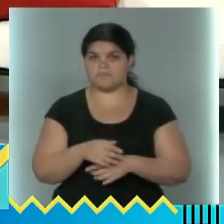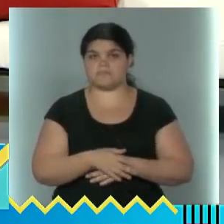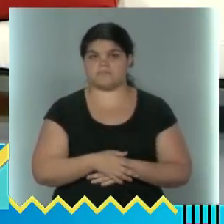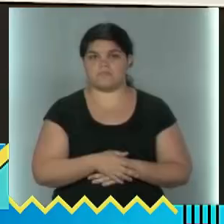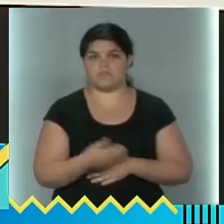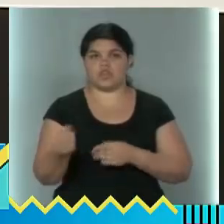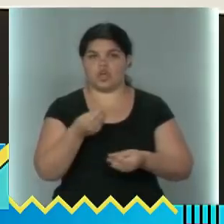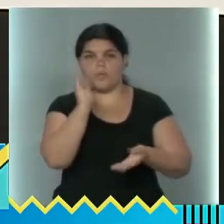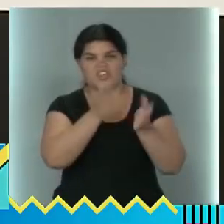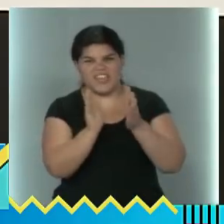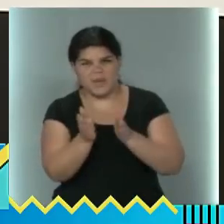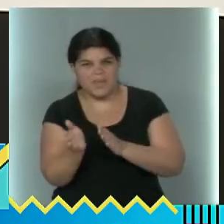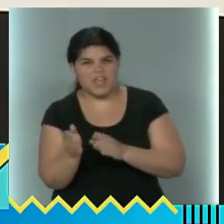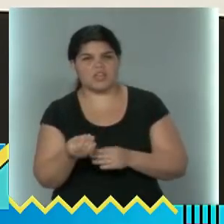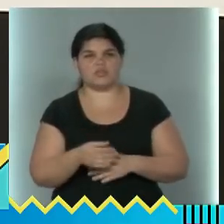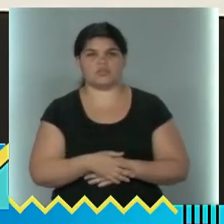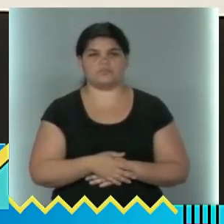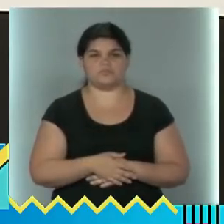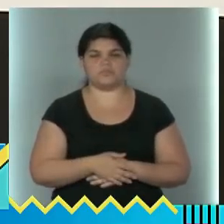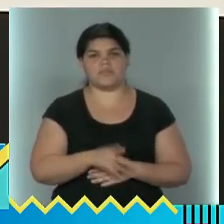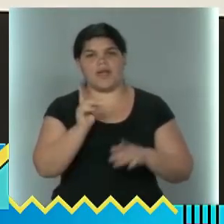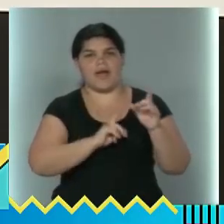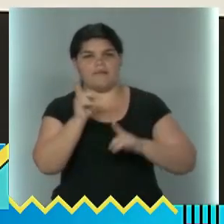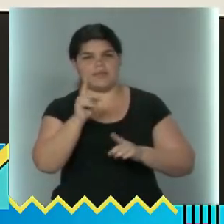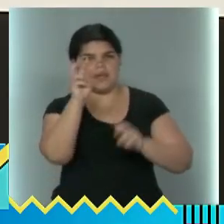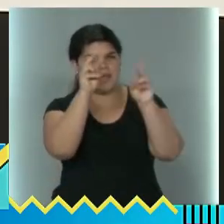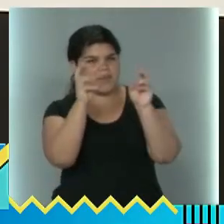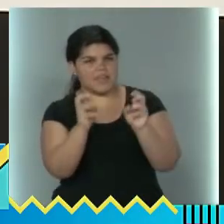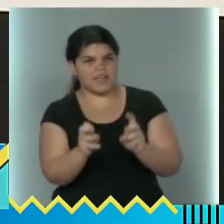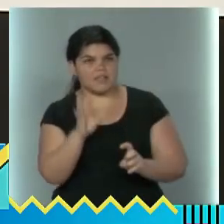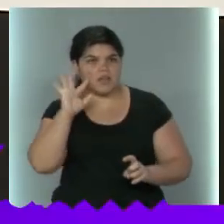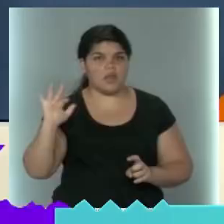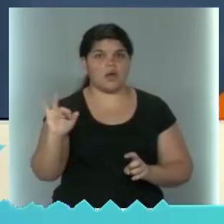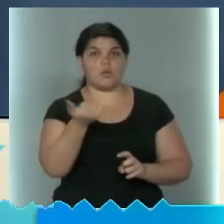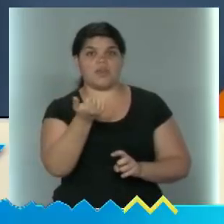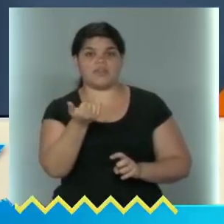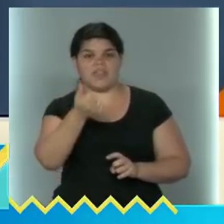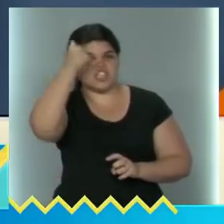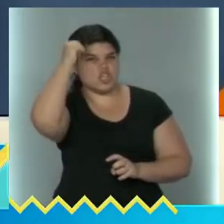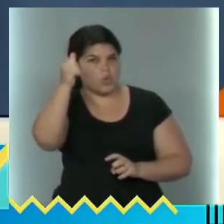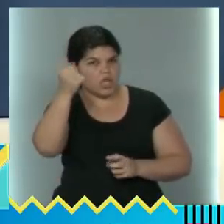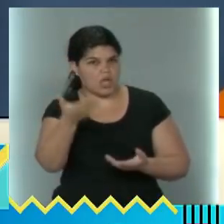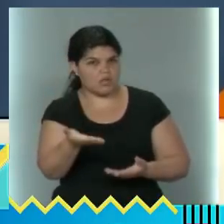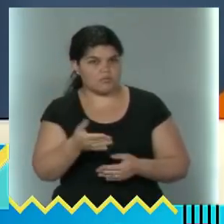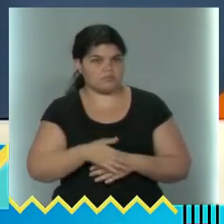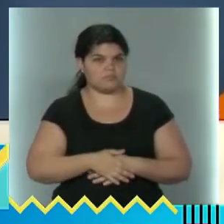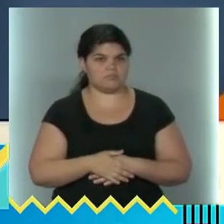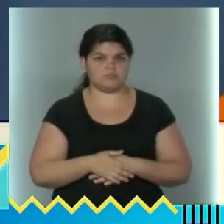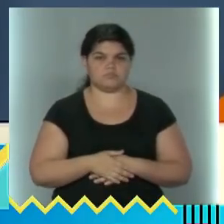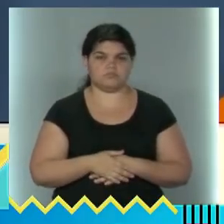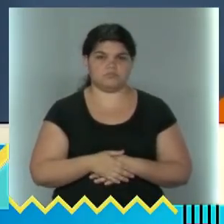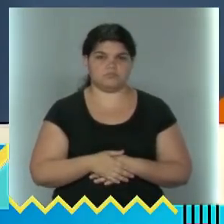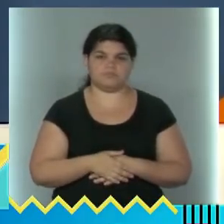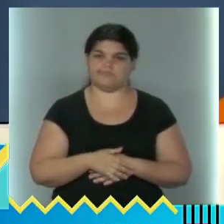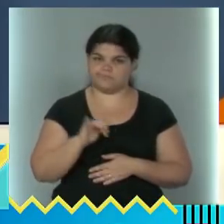de los tratamientos, porque de alguna forma uno al momento de investigar se encuentra con esto de las cirugías. Bueno, sí, primero hay que decir